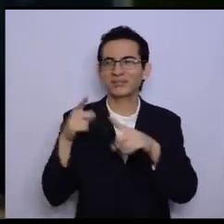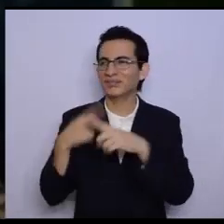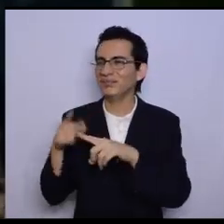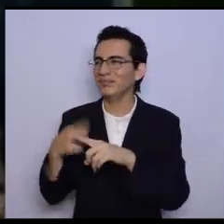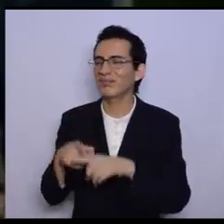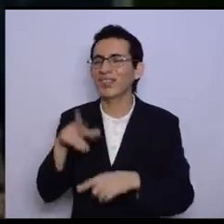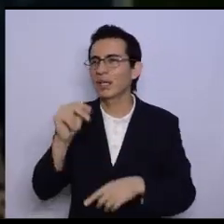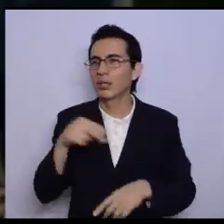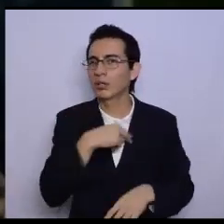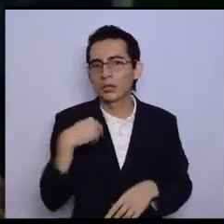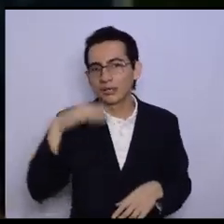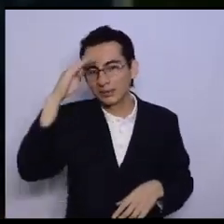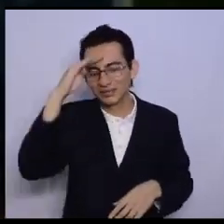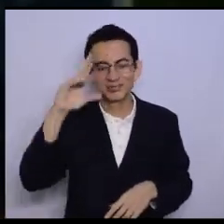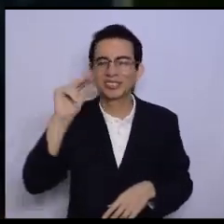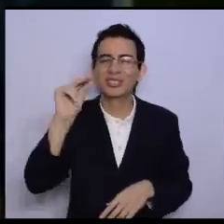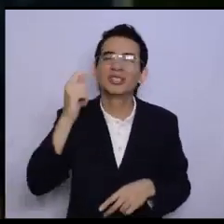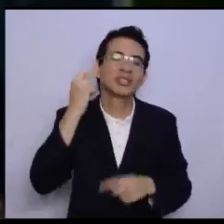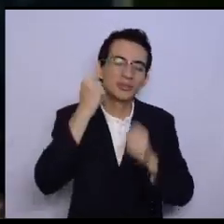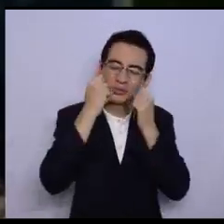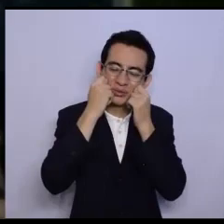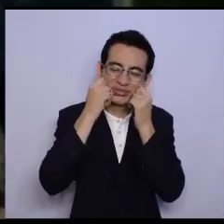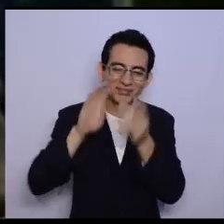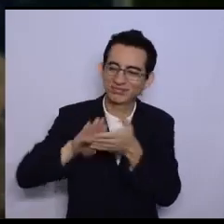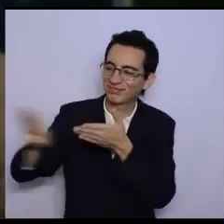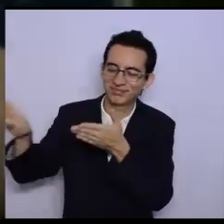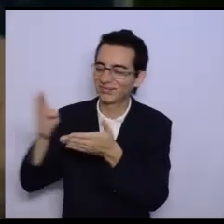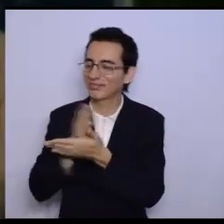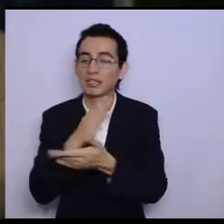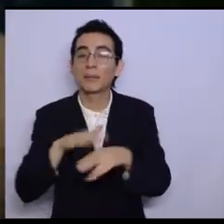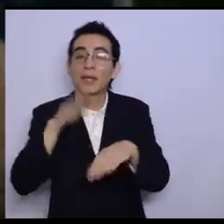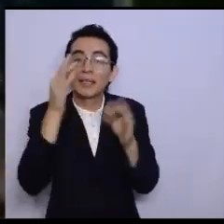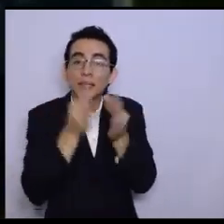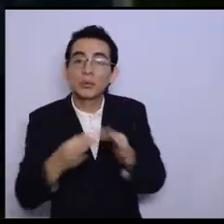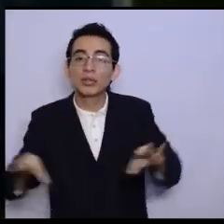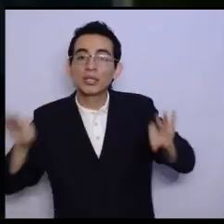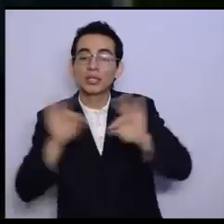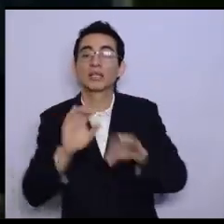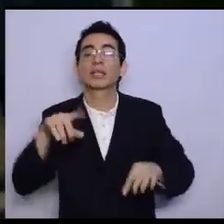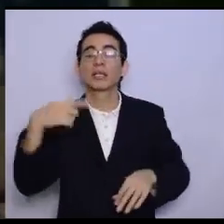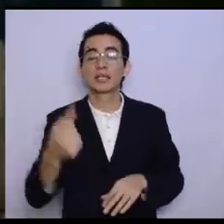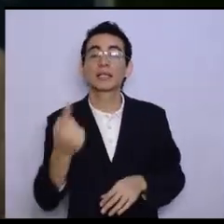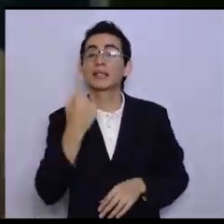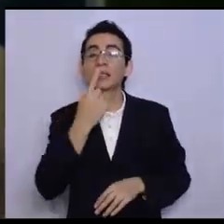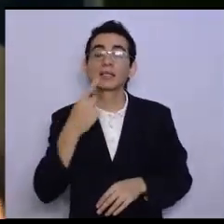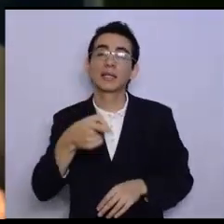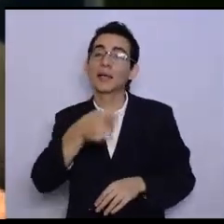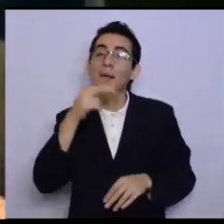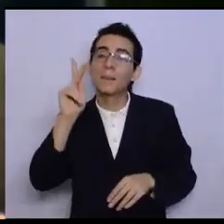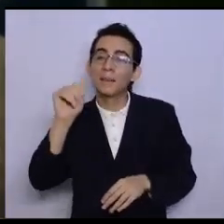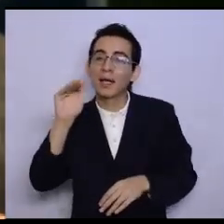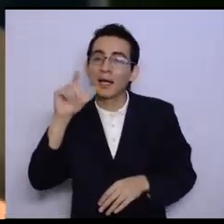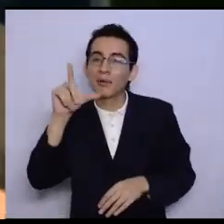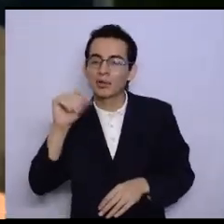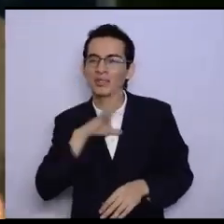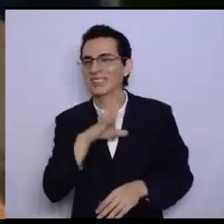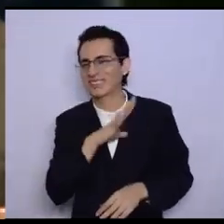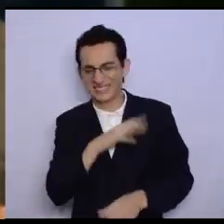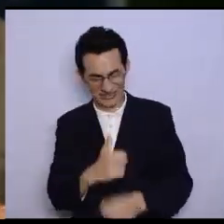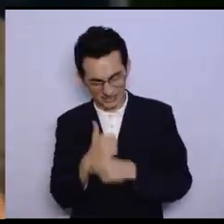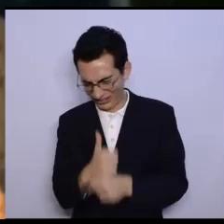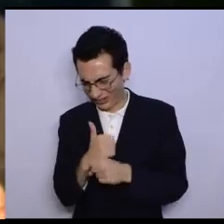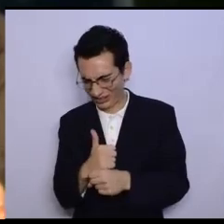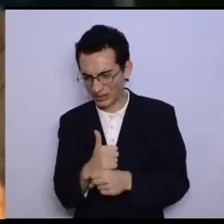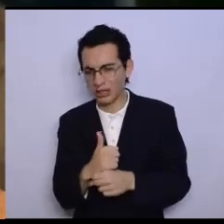no. Eso que es secundario, lo que importa aquí es el hecho de que Pablo sufría en su